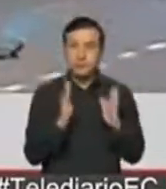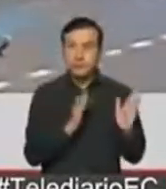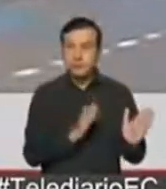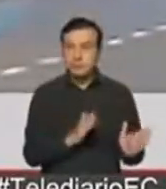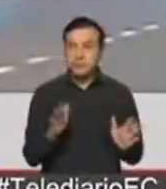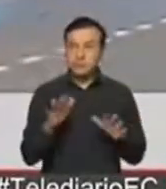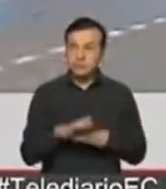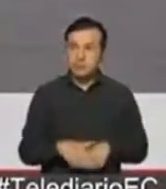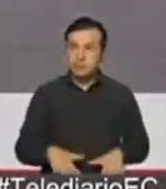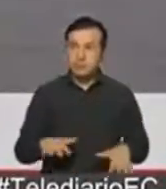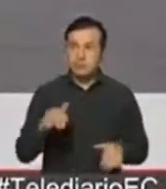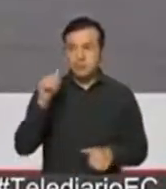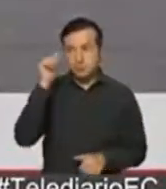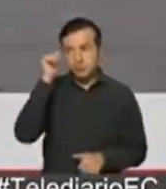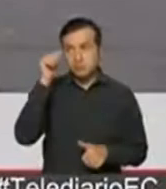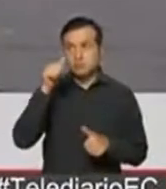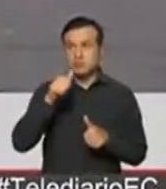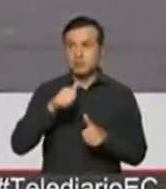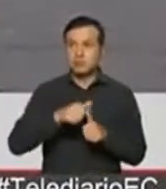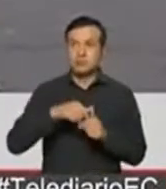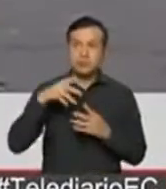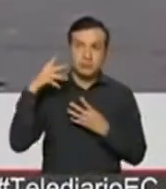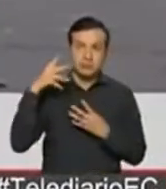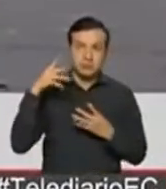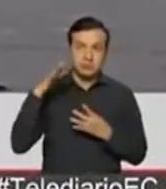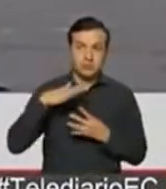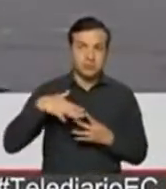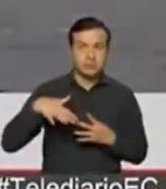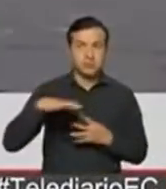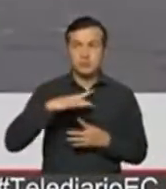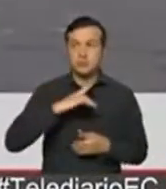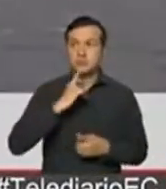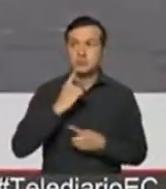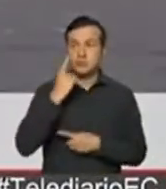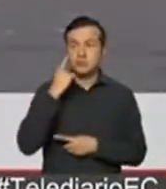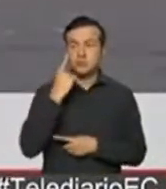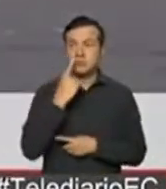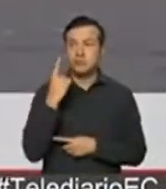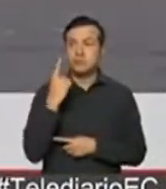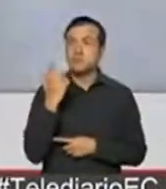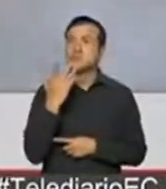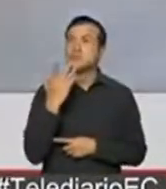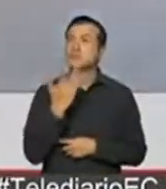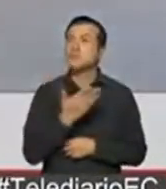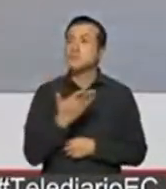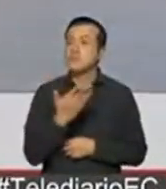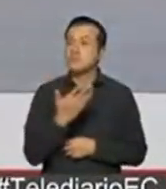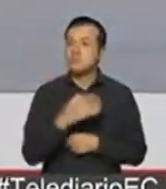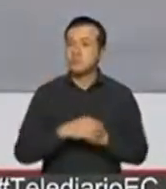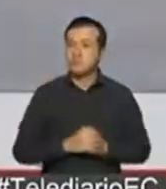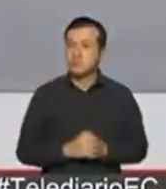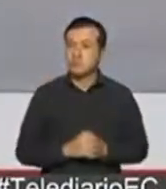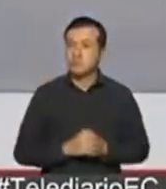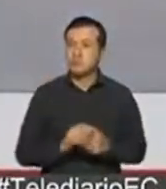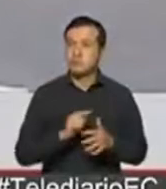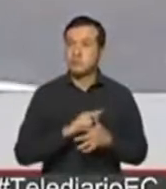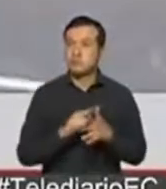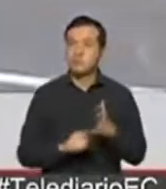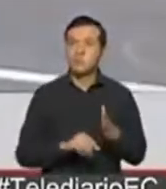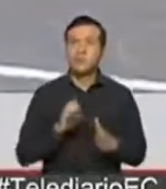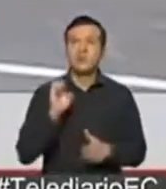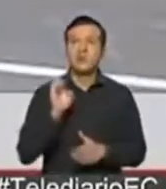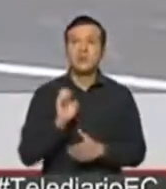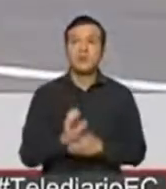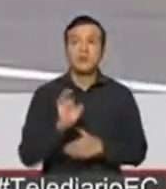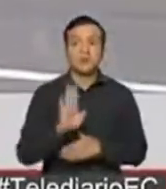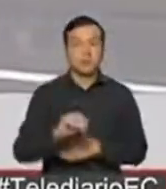para recordar la la guerra del cenepa la gesta histórica de el cenepa cuyo resultado el ecuador salió